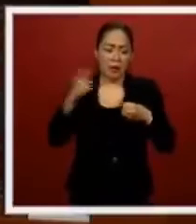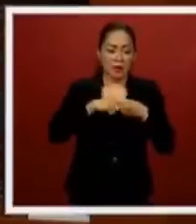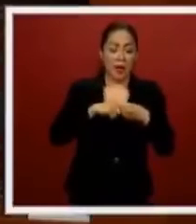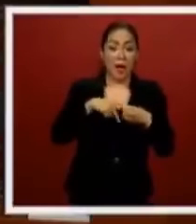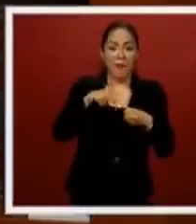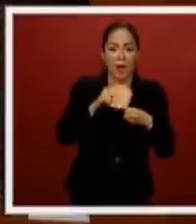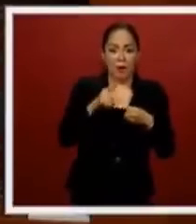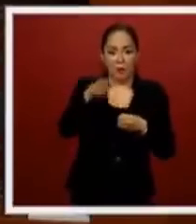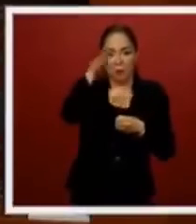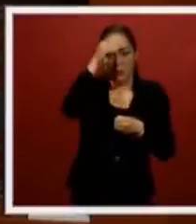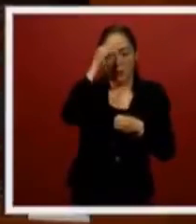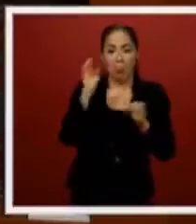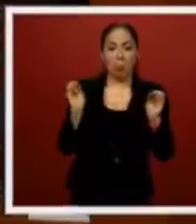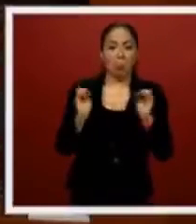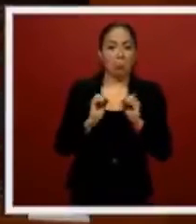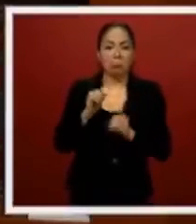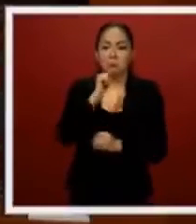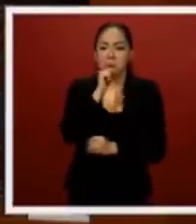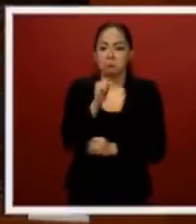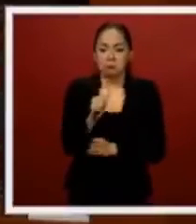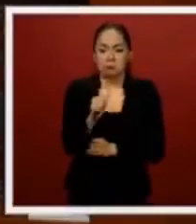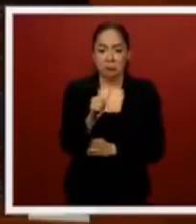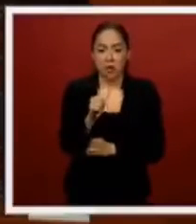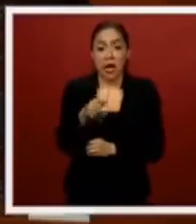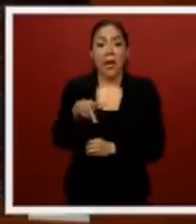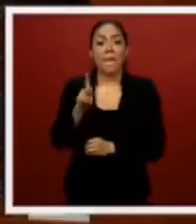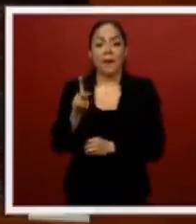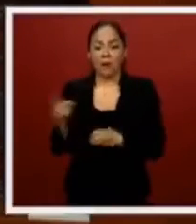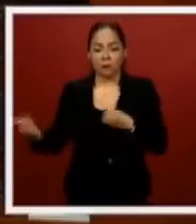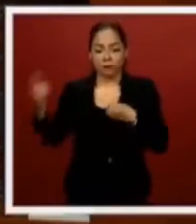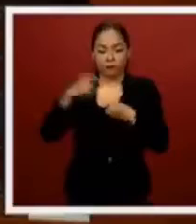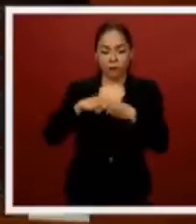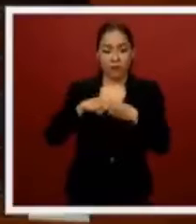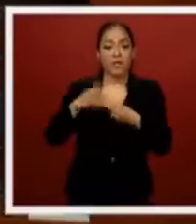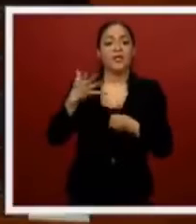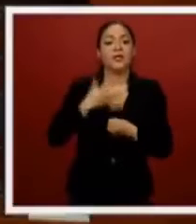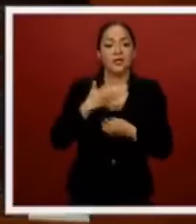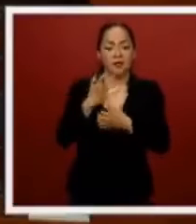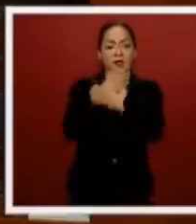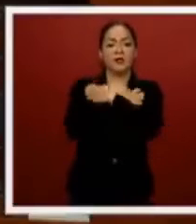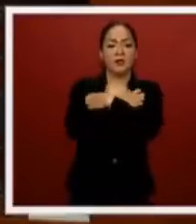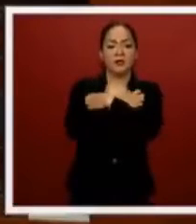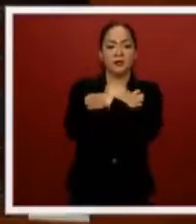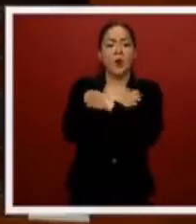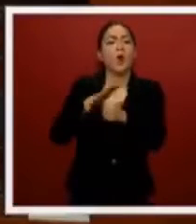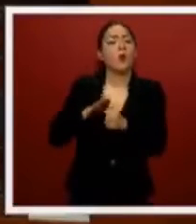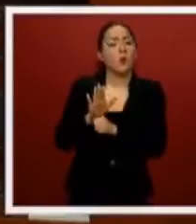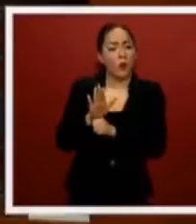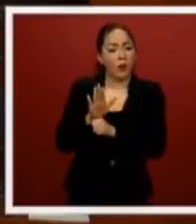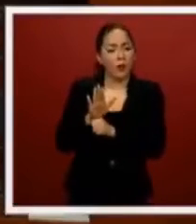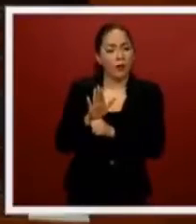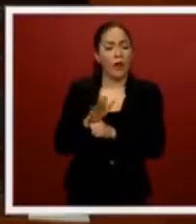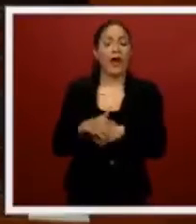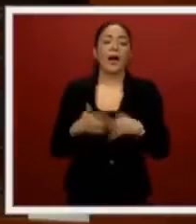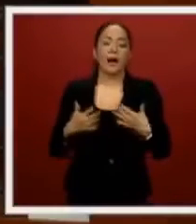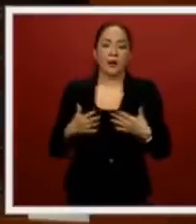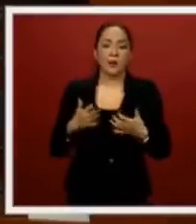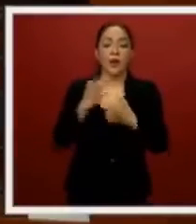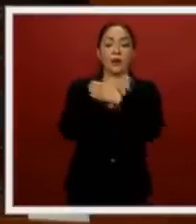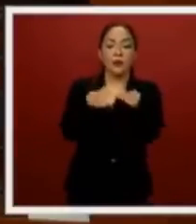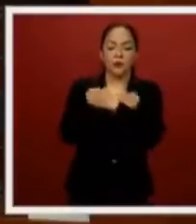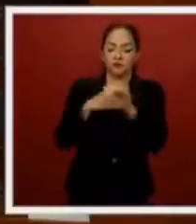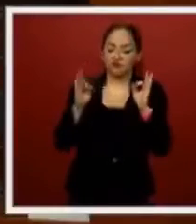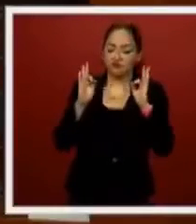aprender nada, Claro. sino que acceda a una educación. ¿Pero qué tipo de educación? Pues una educación de